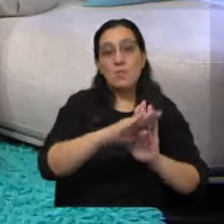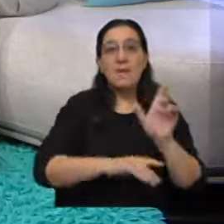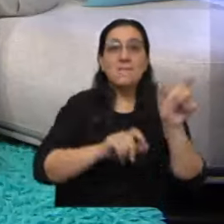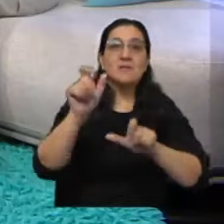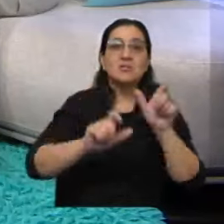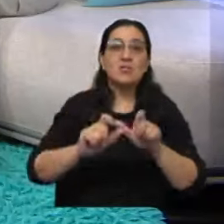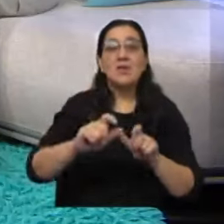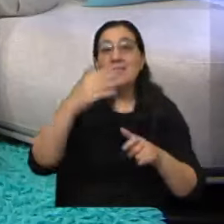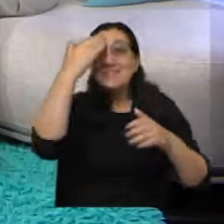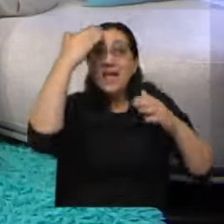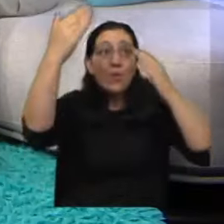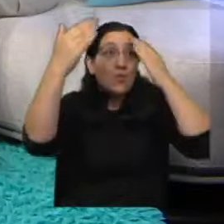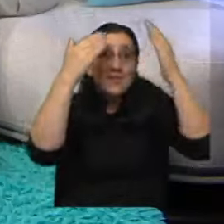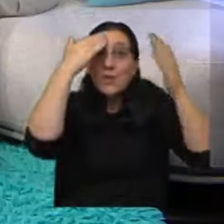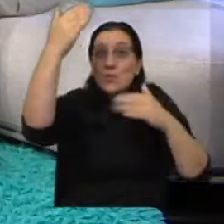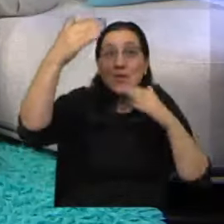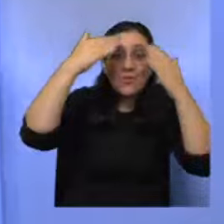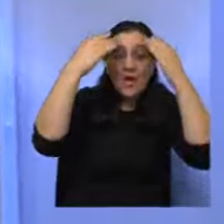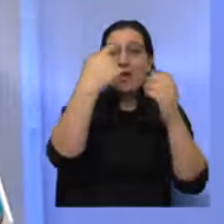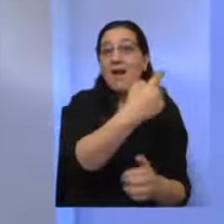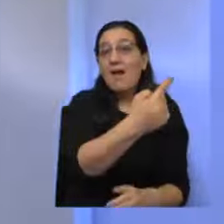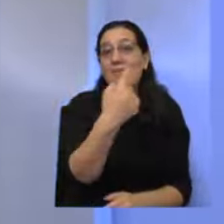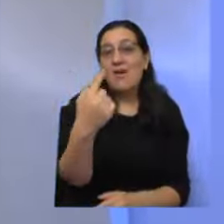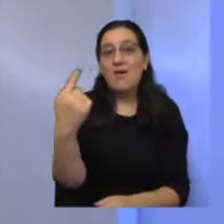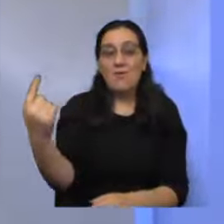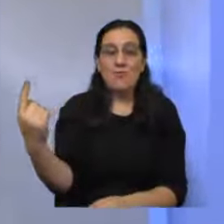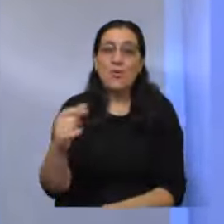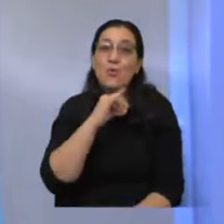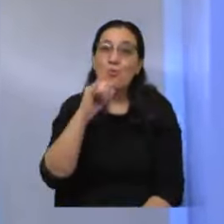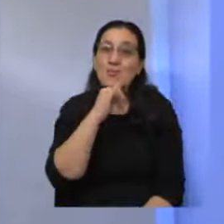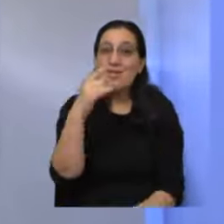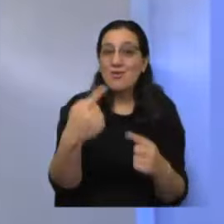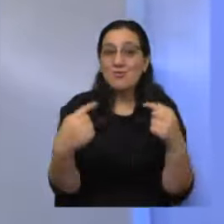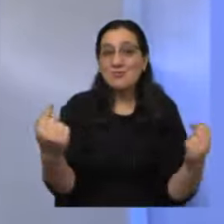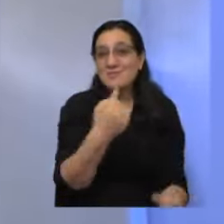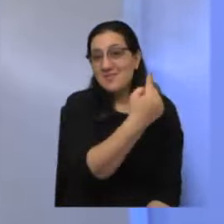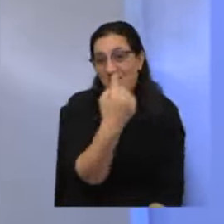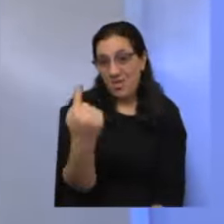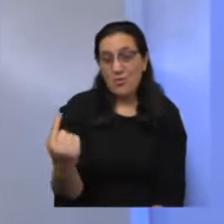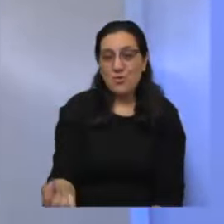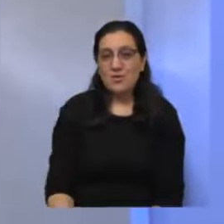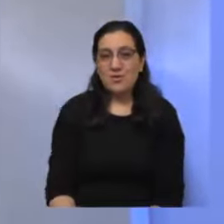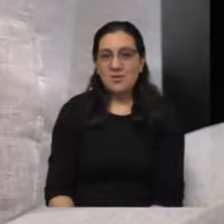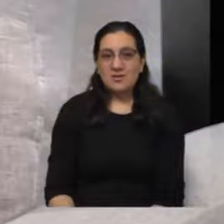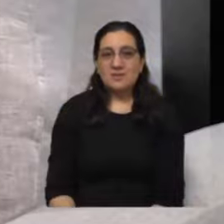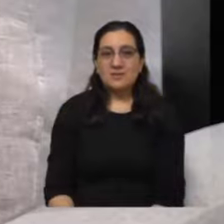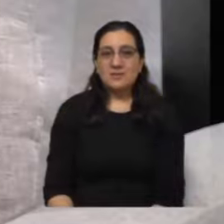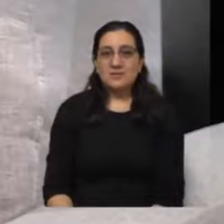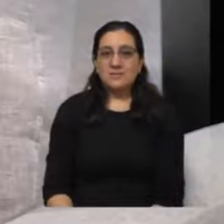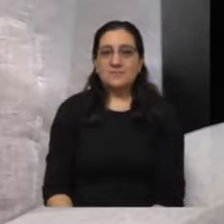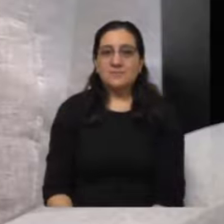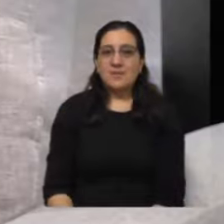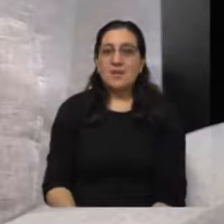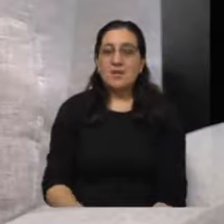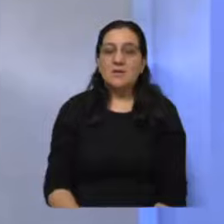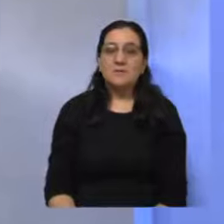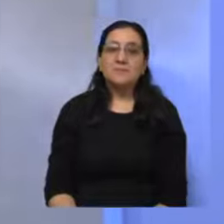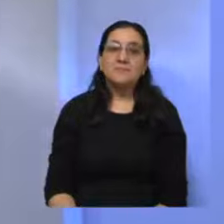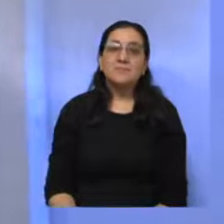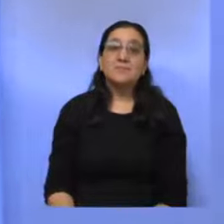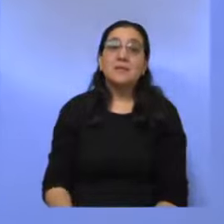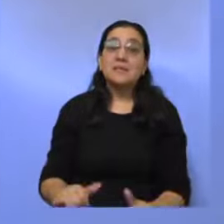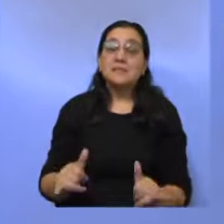les deja saludos a cada uno. Sí. Y me cuenta anécdotas de cada uno. La gente es impresionante. Y es lindo no acostumbrarse a eso. Sí, y ya